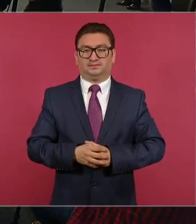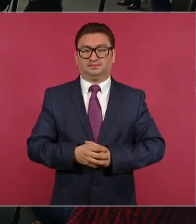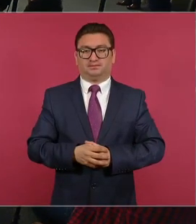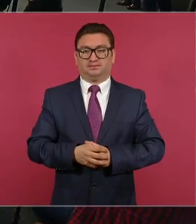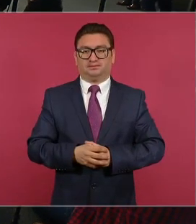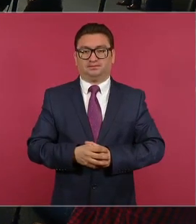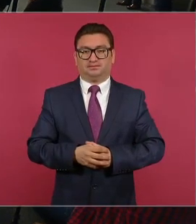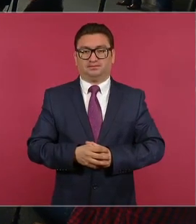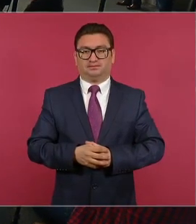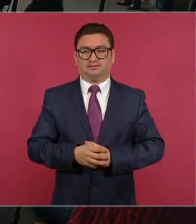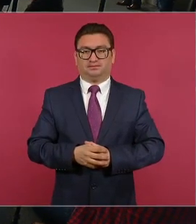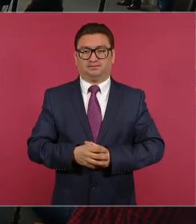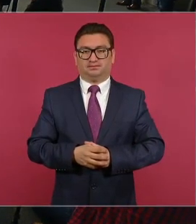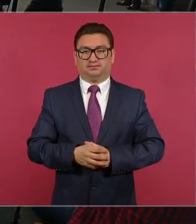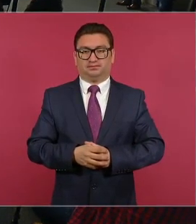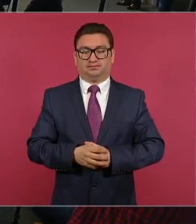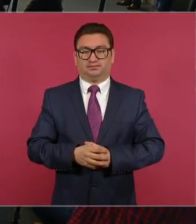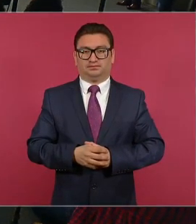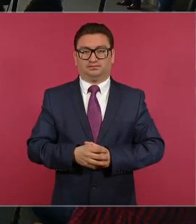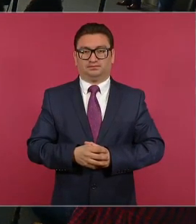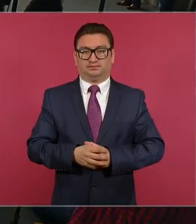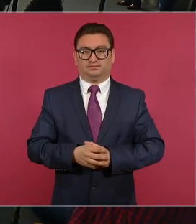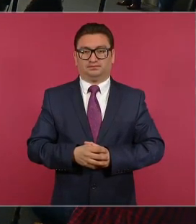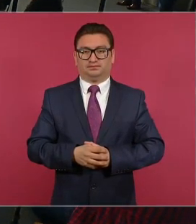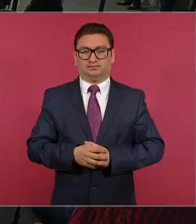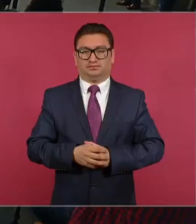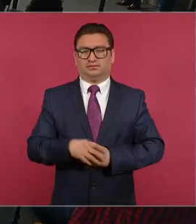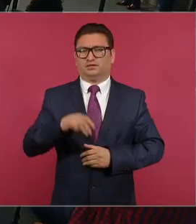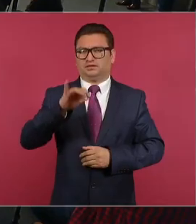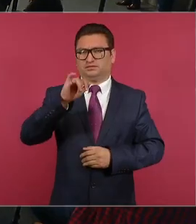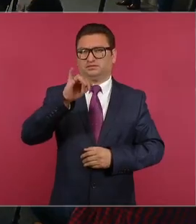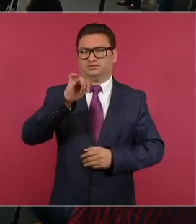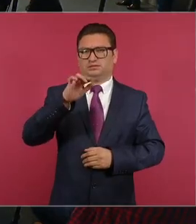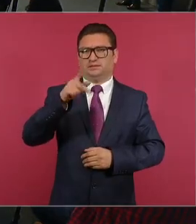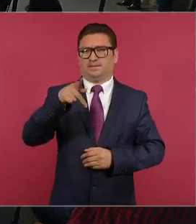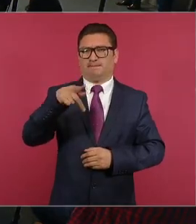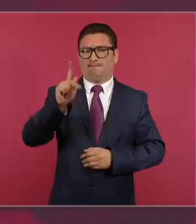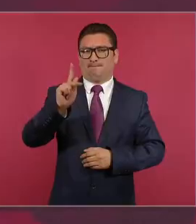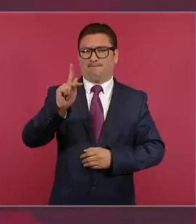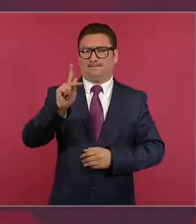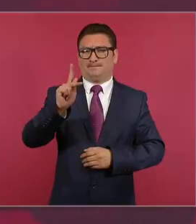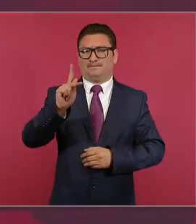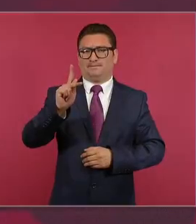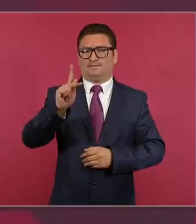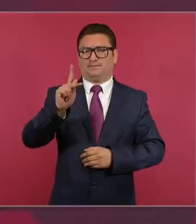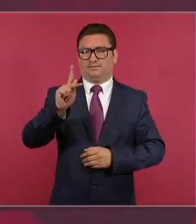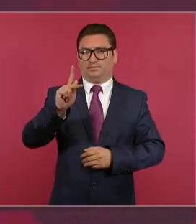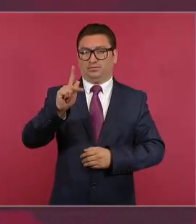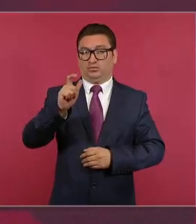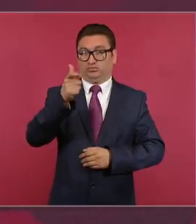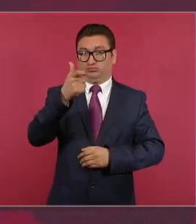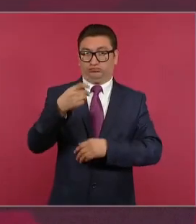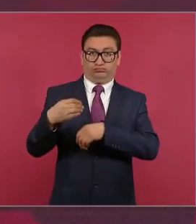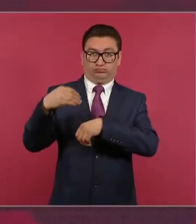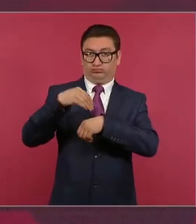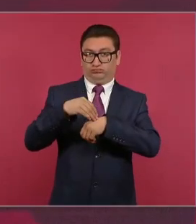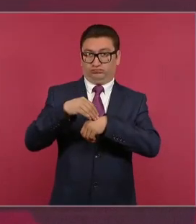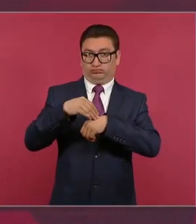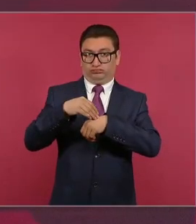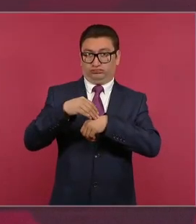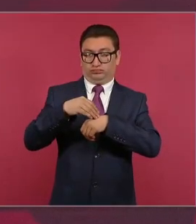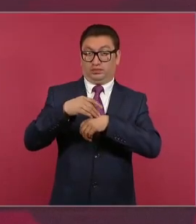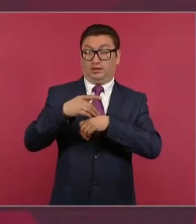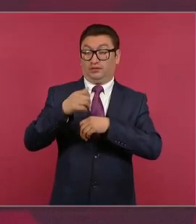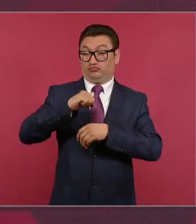¿Hay un comunicado oficial de Acapulco anunciando los aumentos? Sí, pero ningún aumento por encima